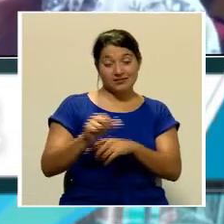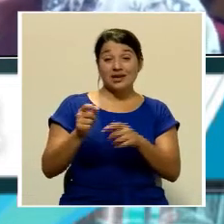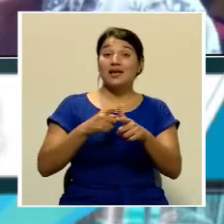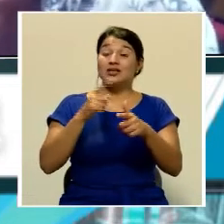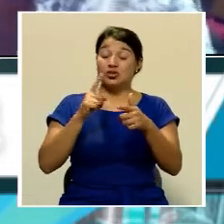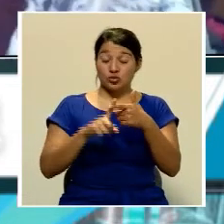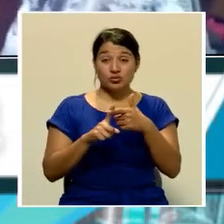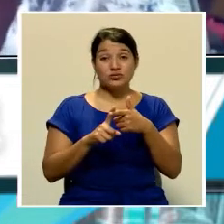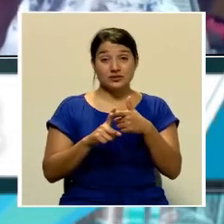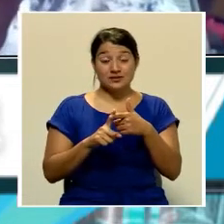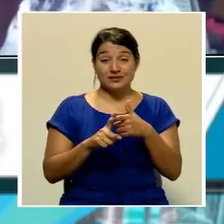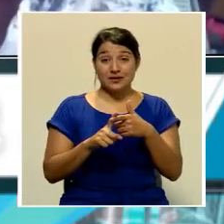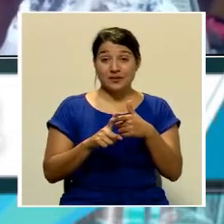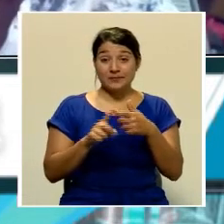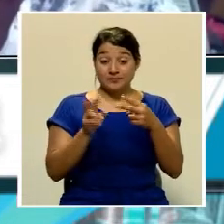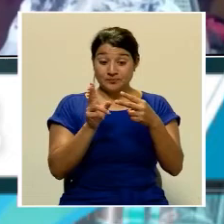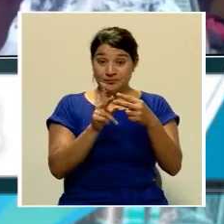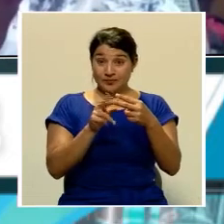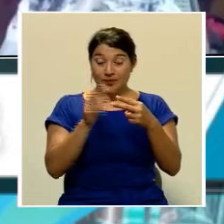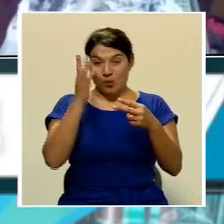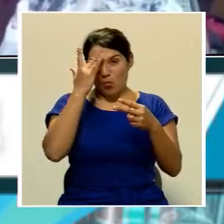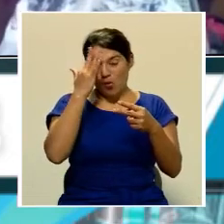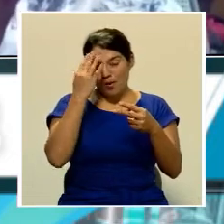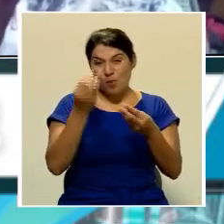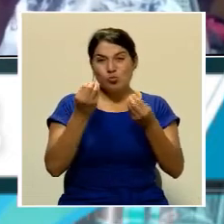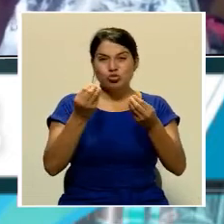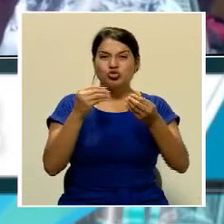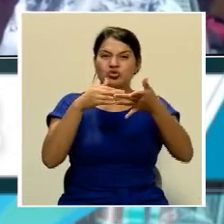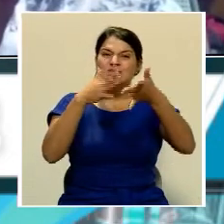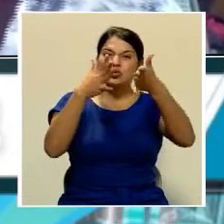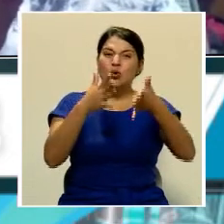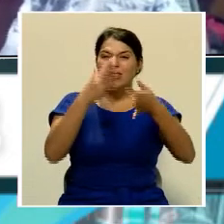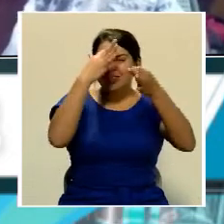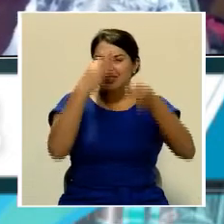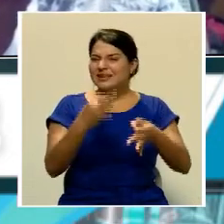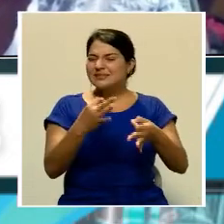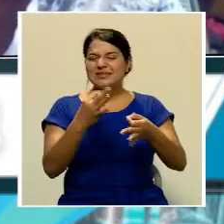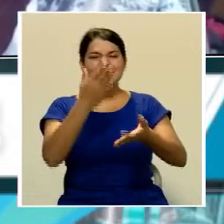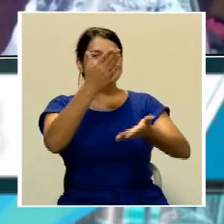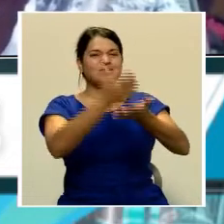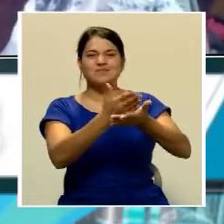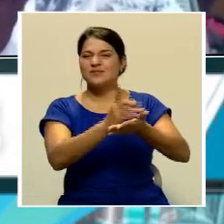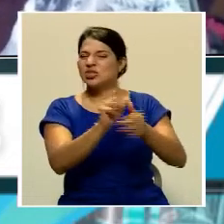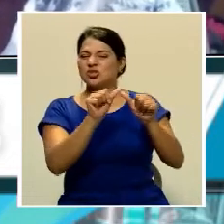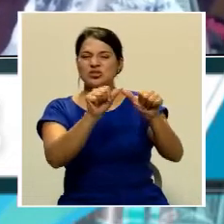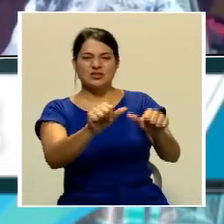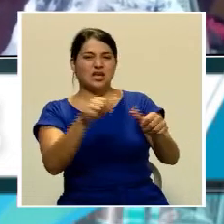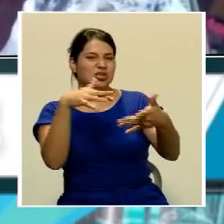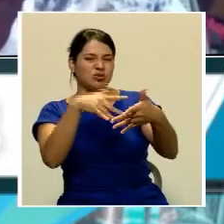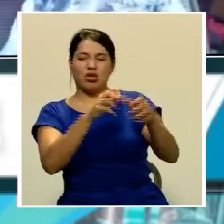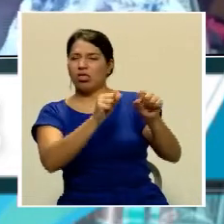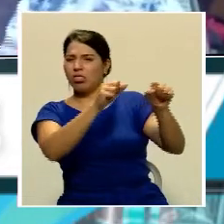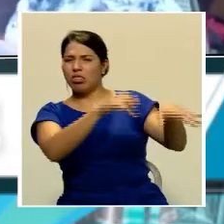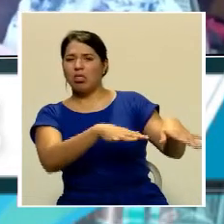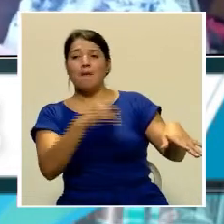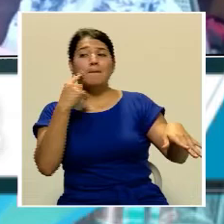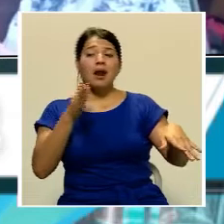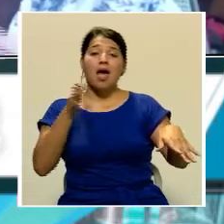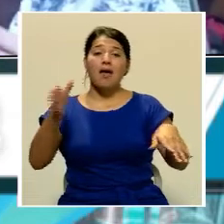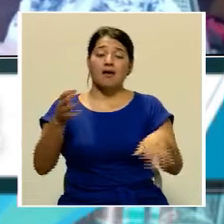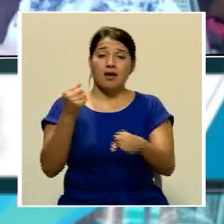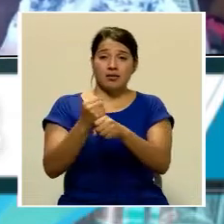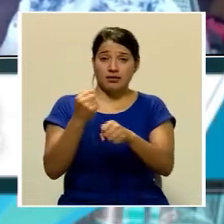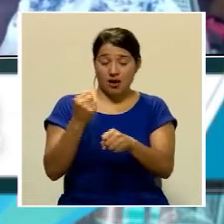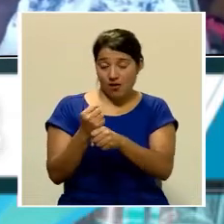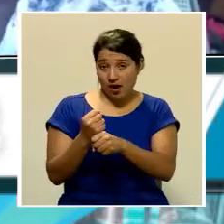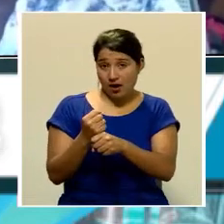grandes haga que decidan no continuar porque tienen que trabajar para ayudar a la familia o ya consideren que,